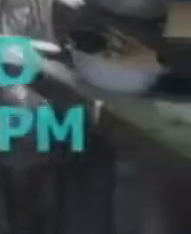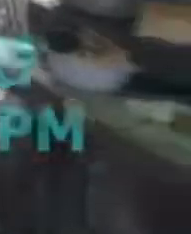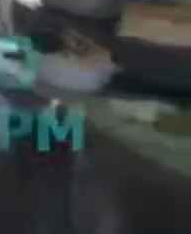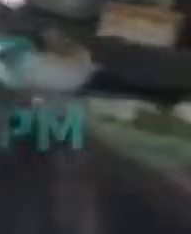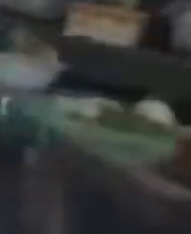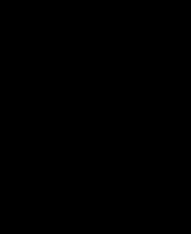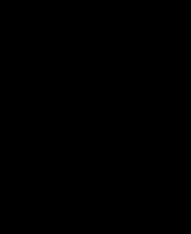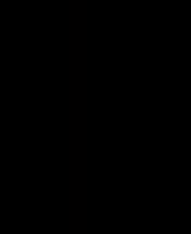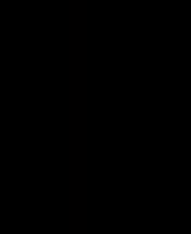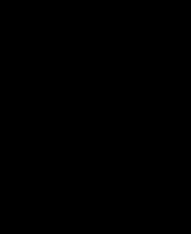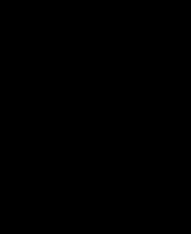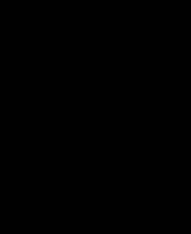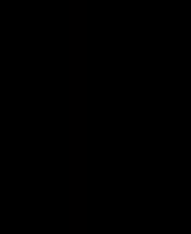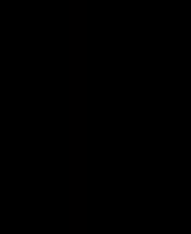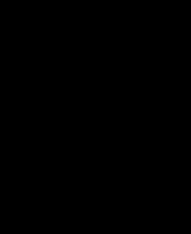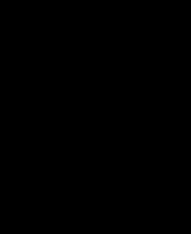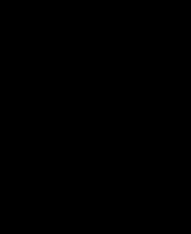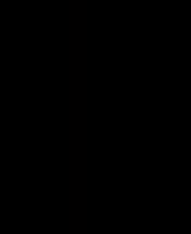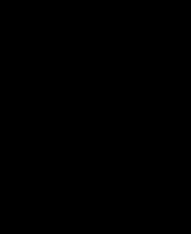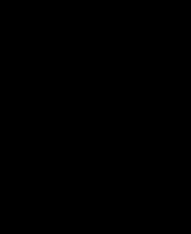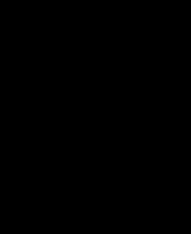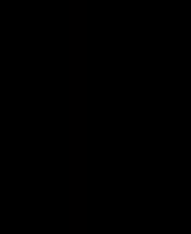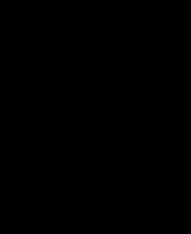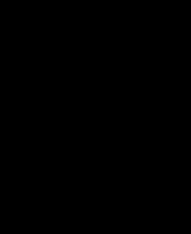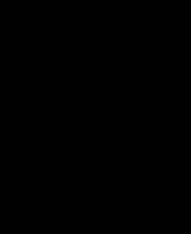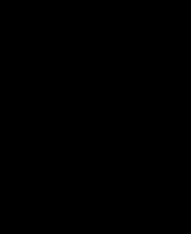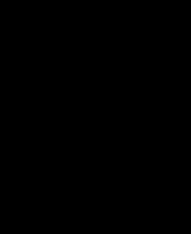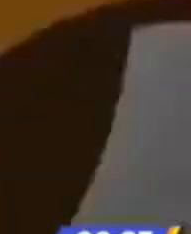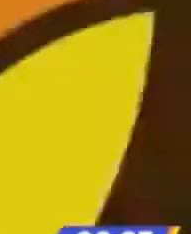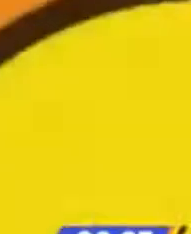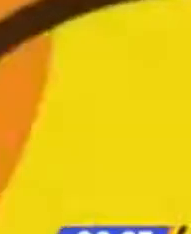Por 13, Costa Rica Televisión.